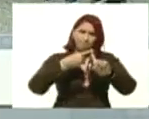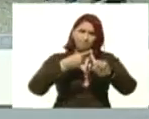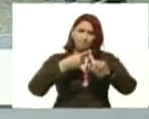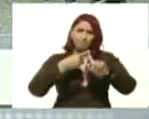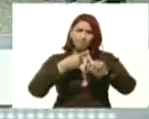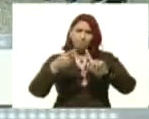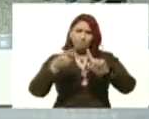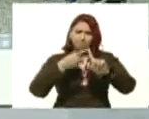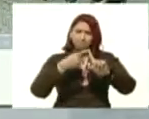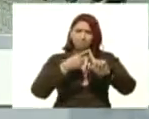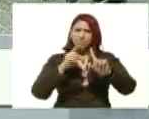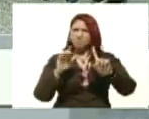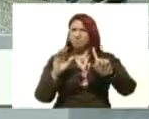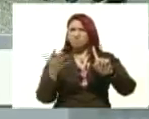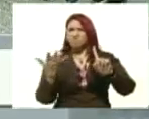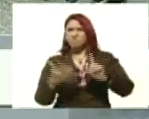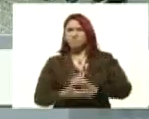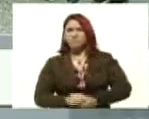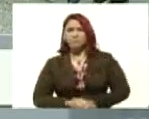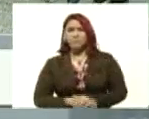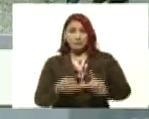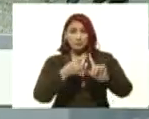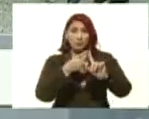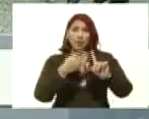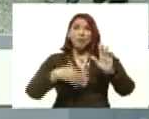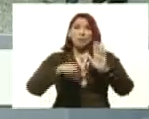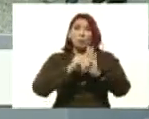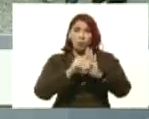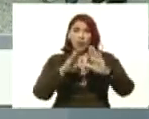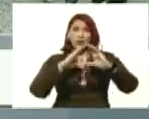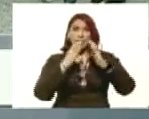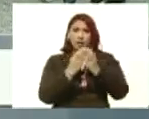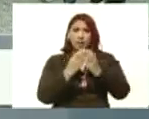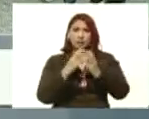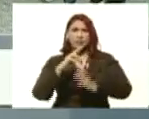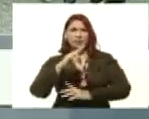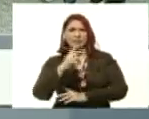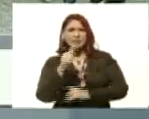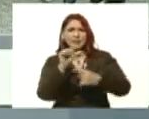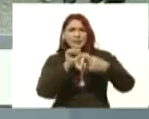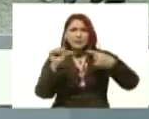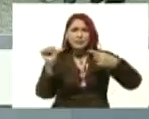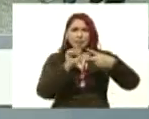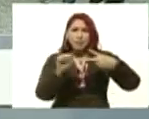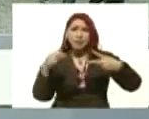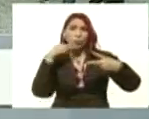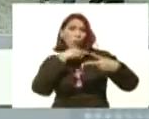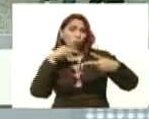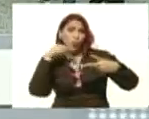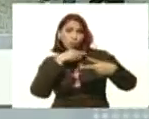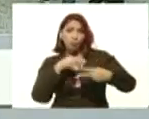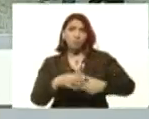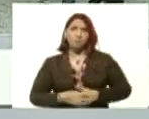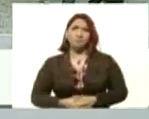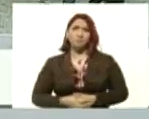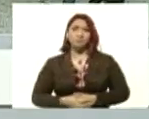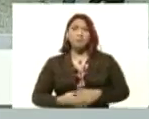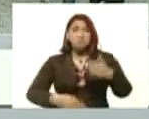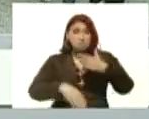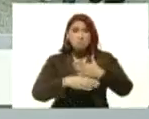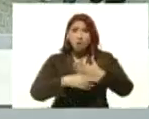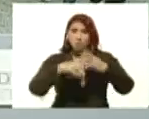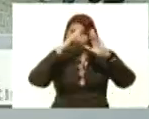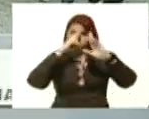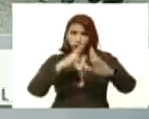El primer hito, el reinicio de clases en la tercera semana de octubre. Lo vamos a